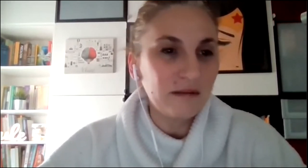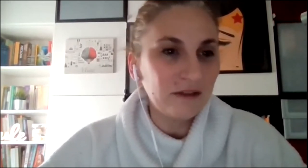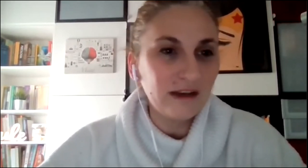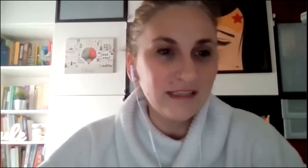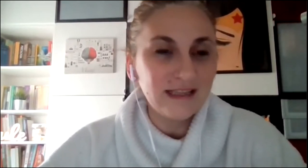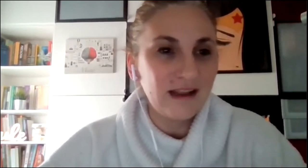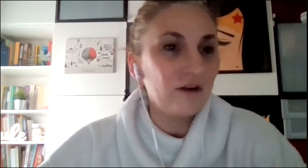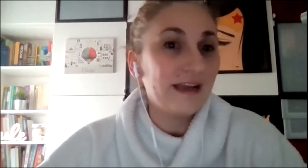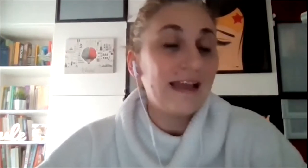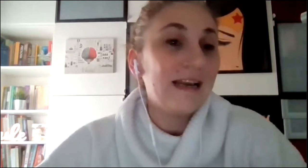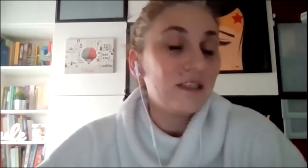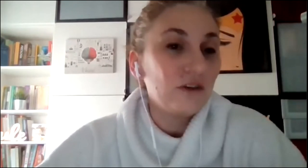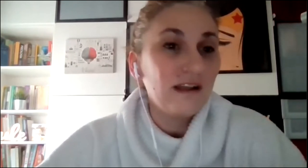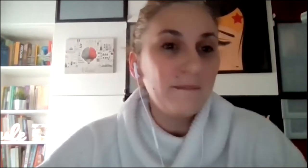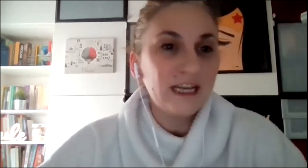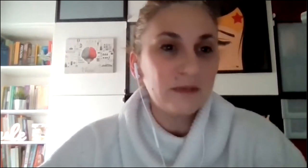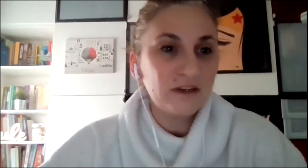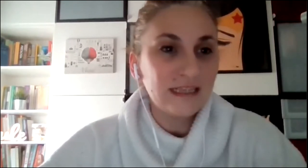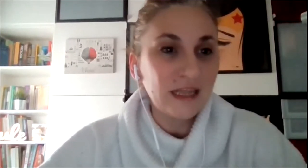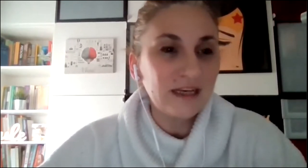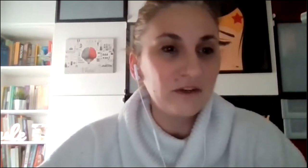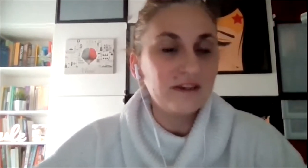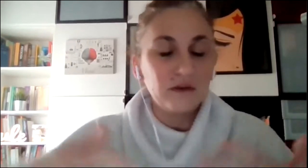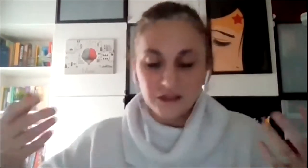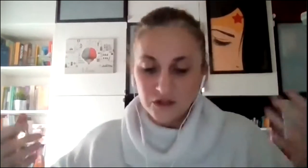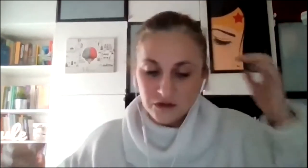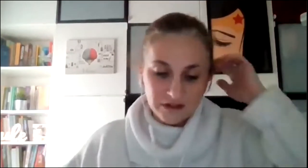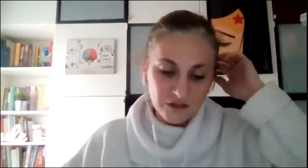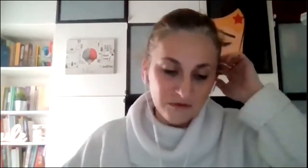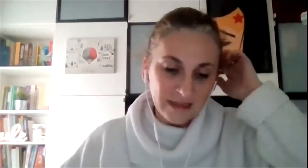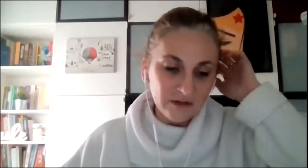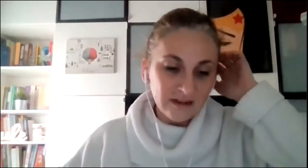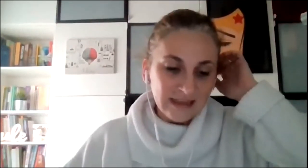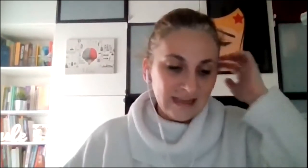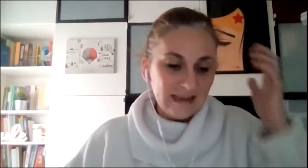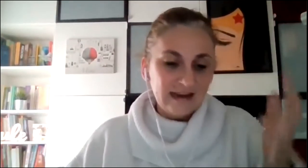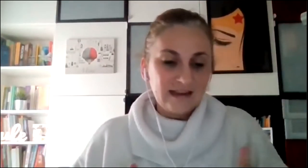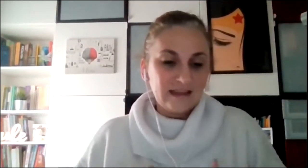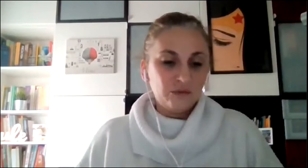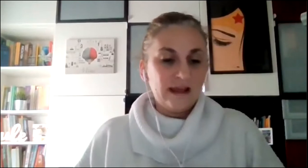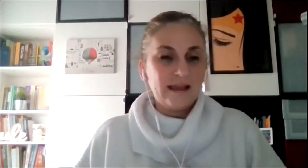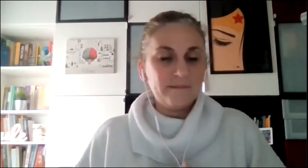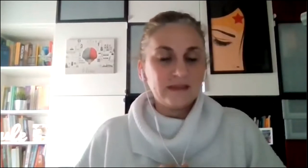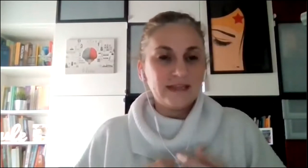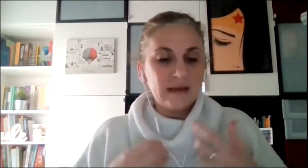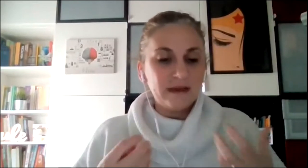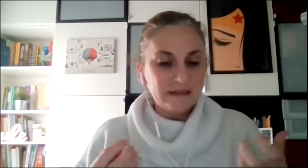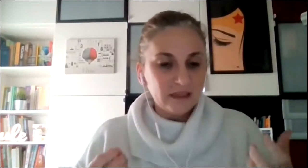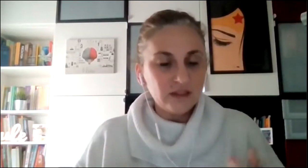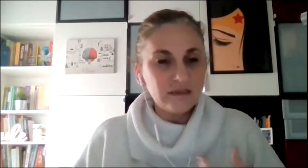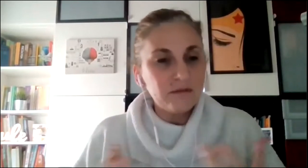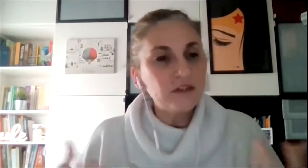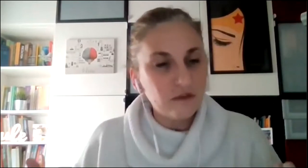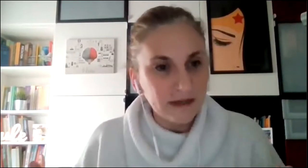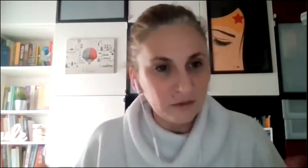estás privándoles de lo que el resto de las personas hacen, ¿no? Lo ha dicho muy bien, ¿no? La arquitectura tiene que